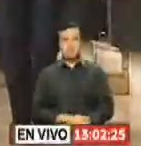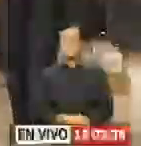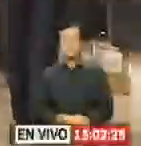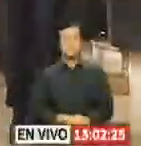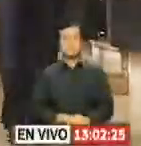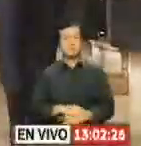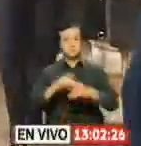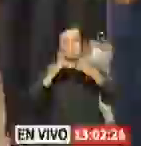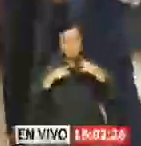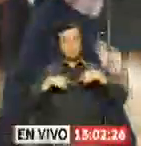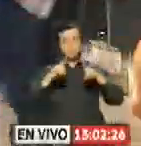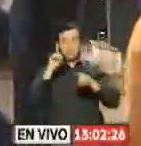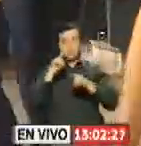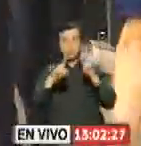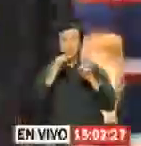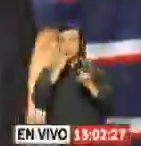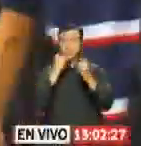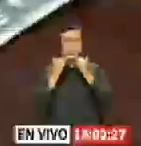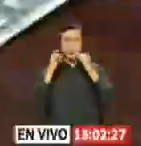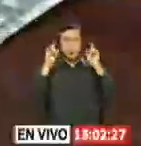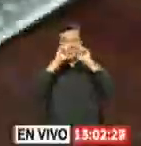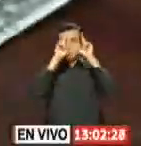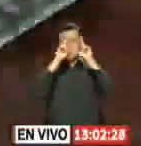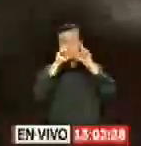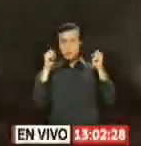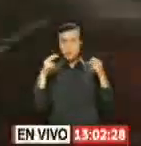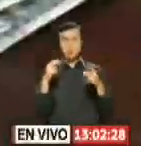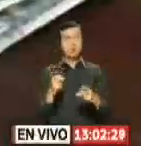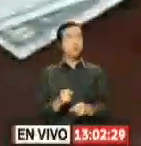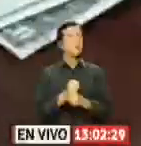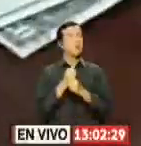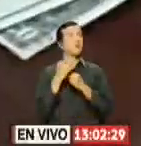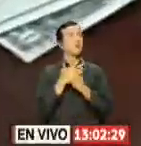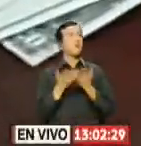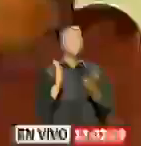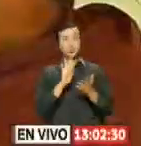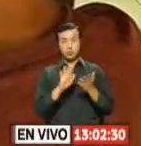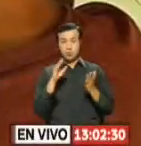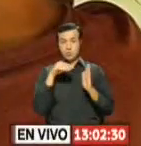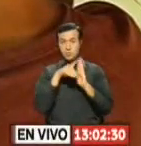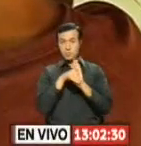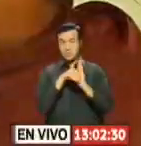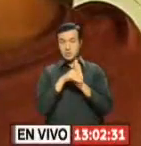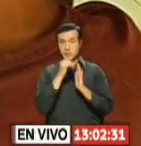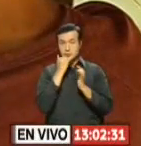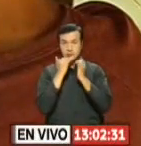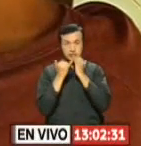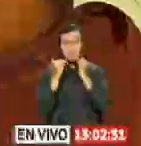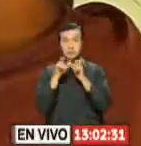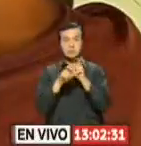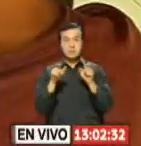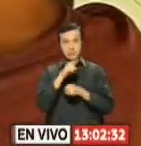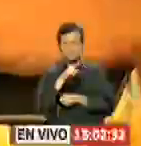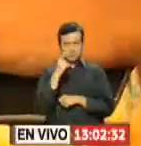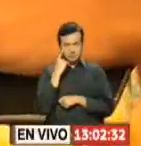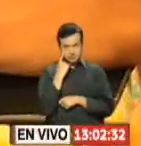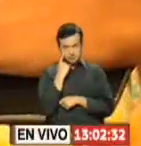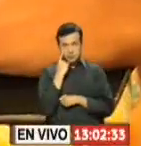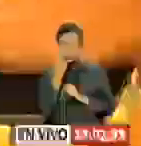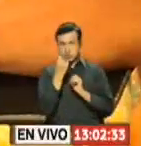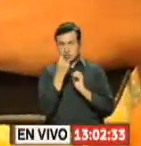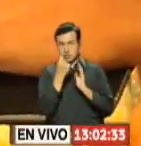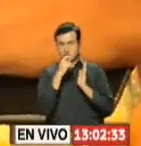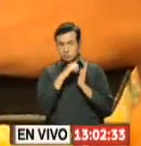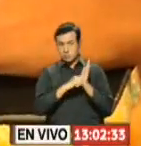Conocida la alerta de cobros indebidos por parte de empresas de seguros a través de las cuentas bancarias, los clientes chequearon si eran